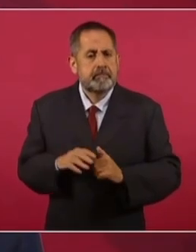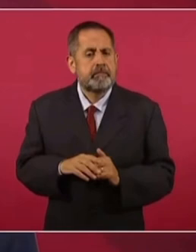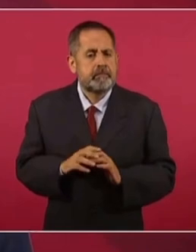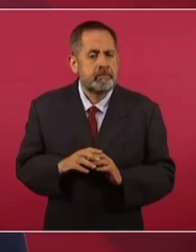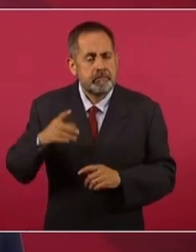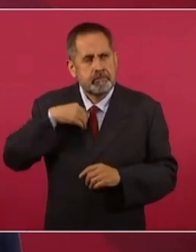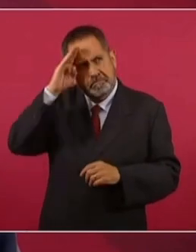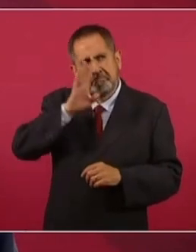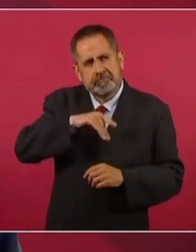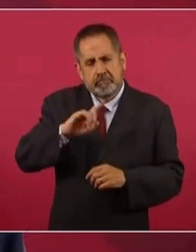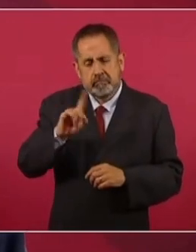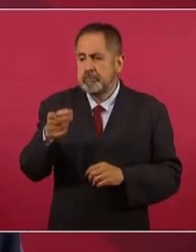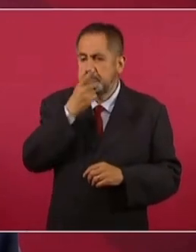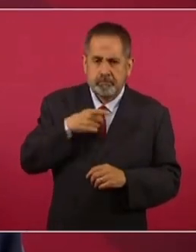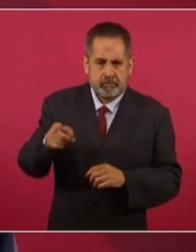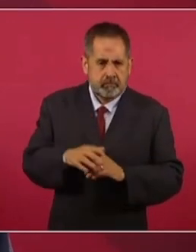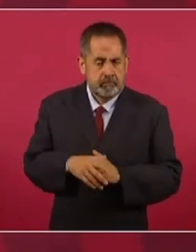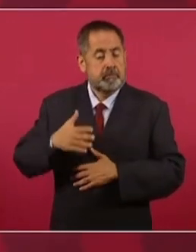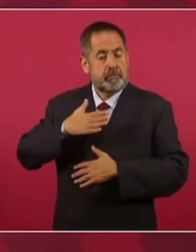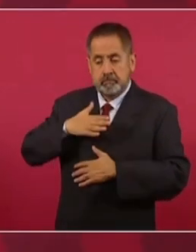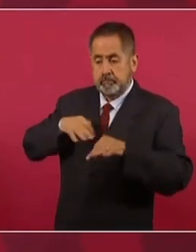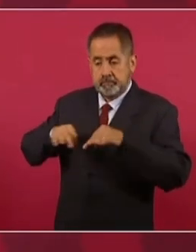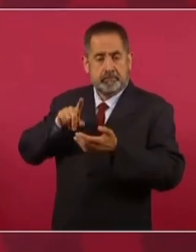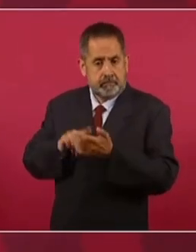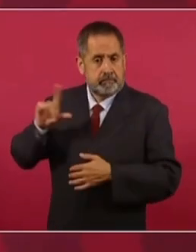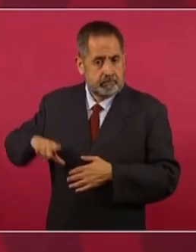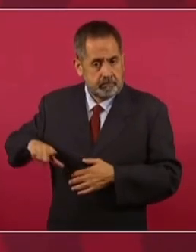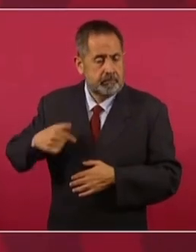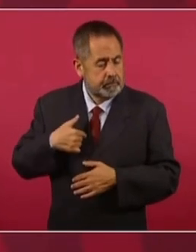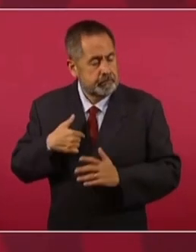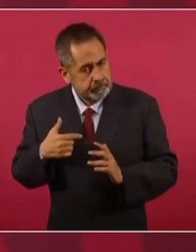yo no lo tomo a mal. Cuando uno es servidor público,